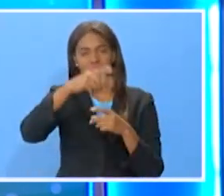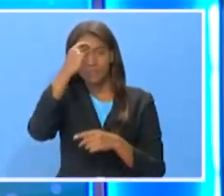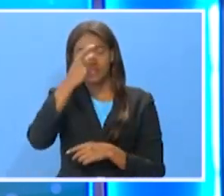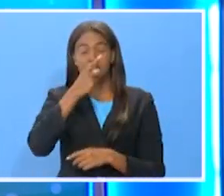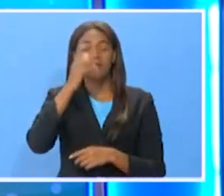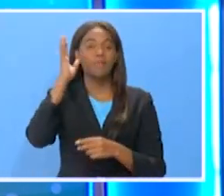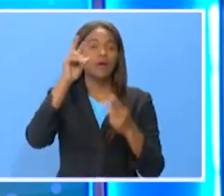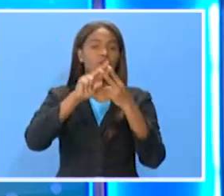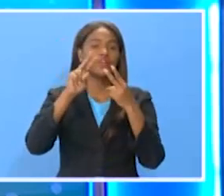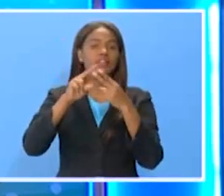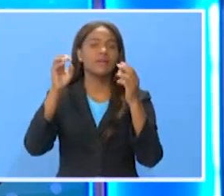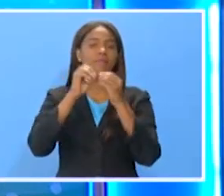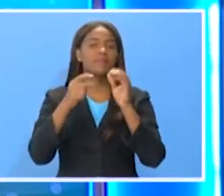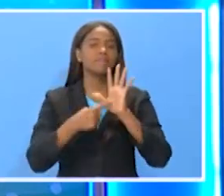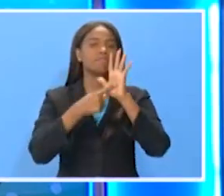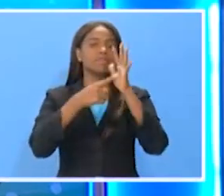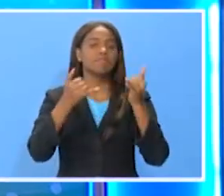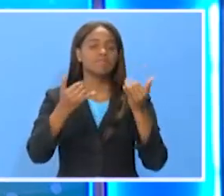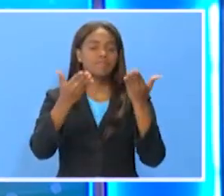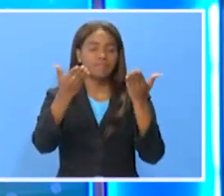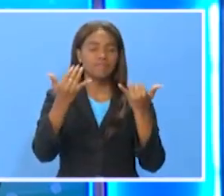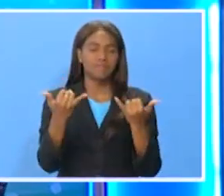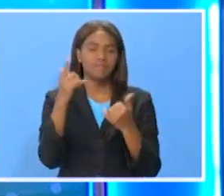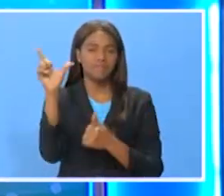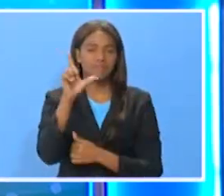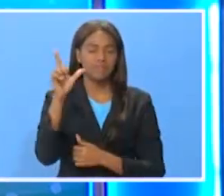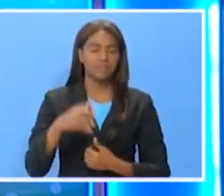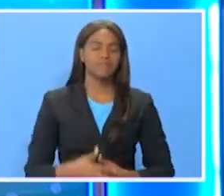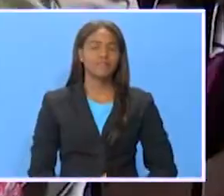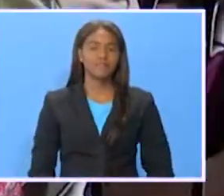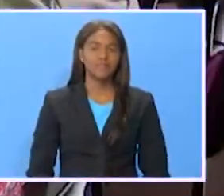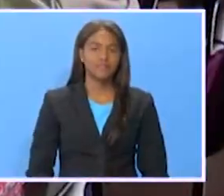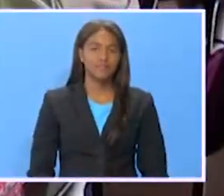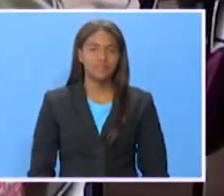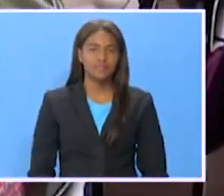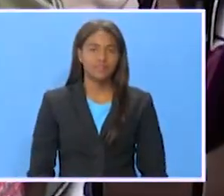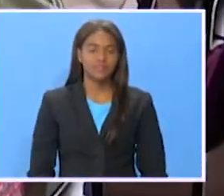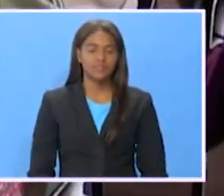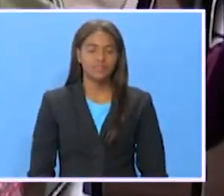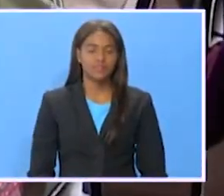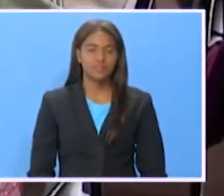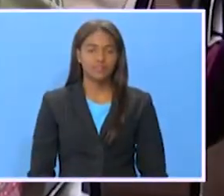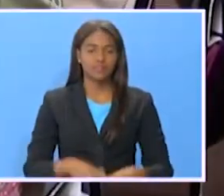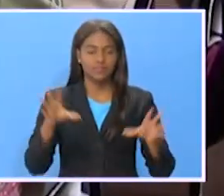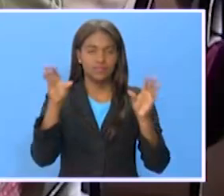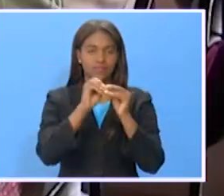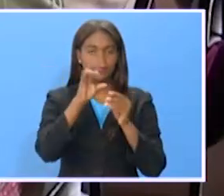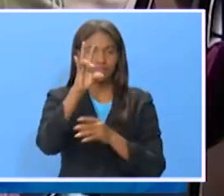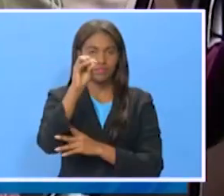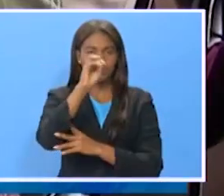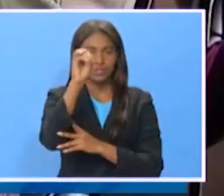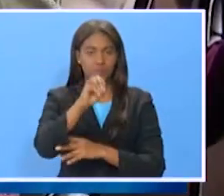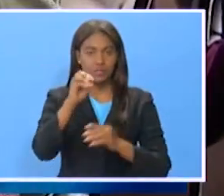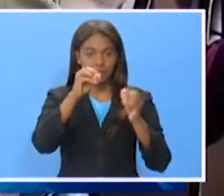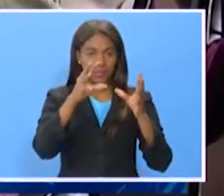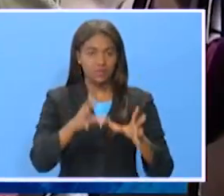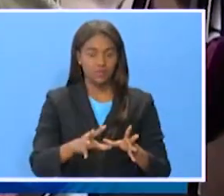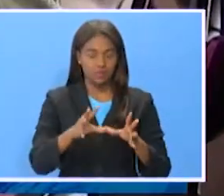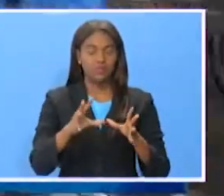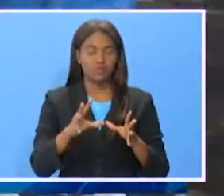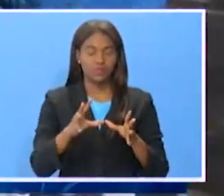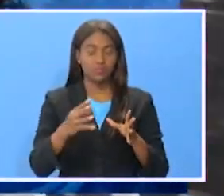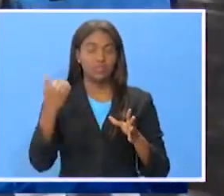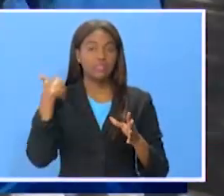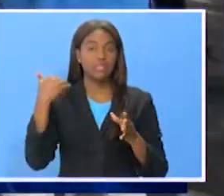Vamos a conocer de inmediato los titulares de este lunes. Al menos el 60% de maestros